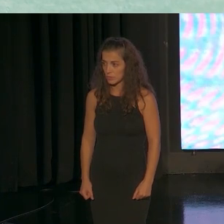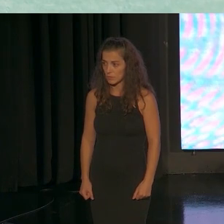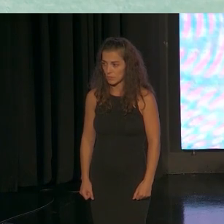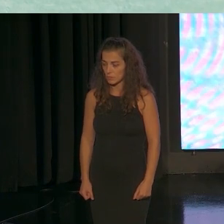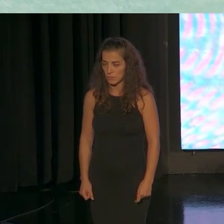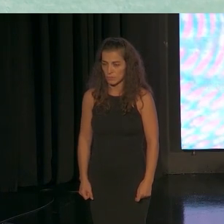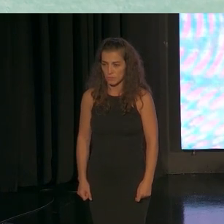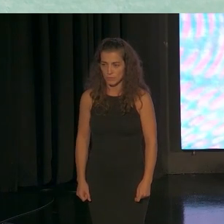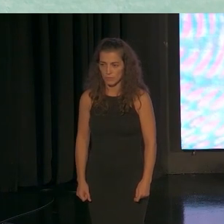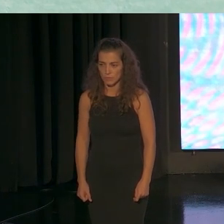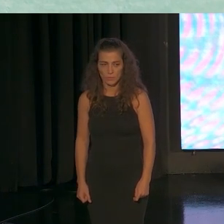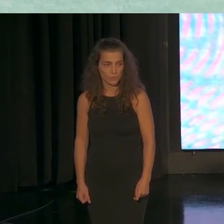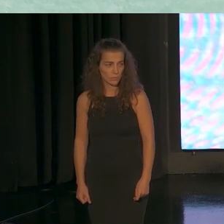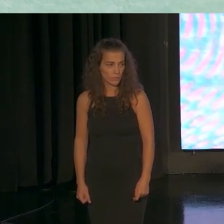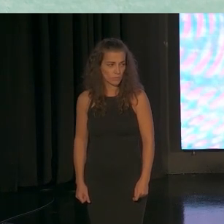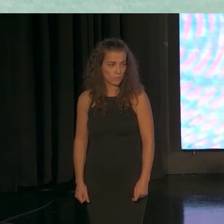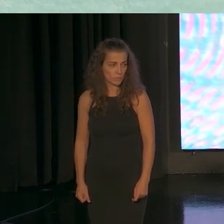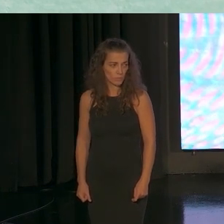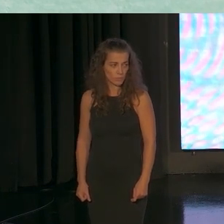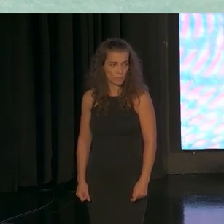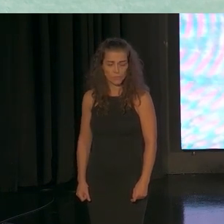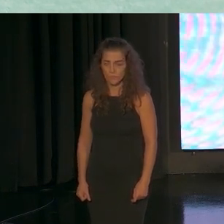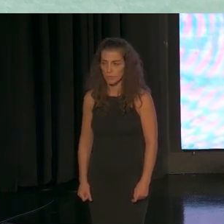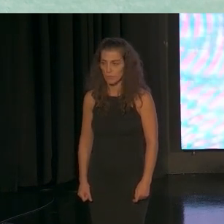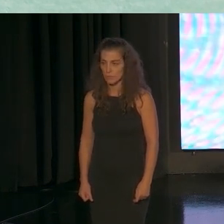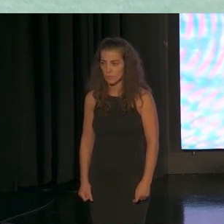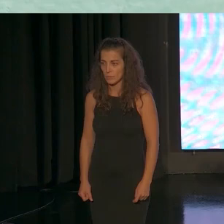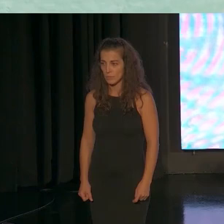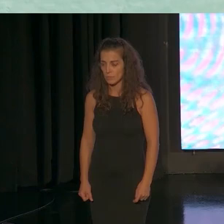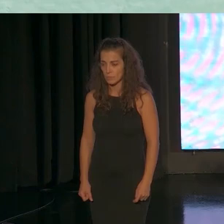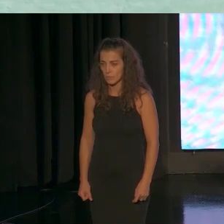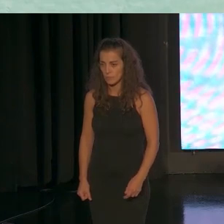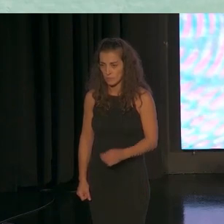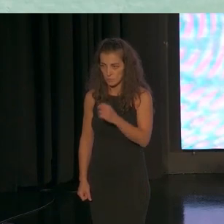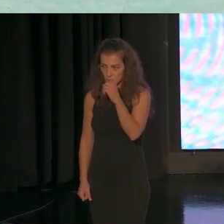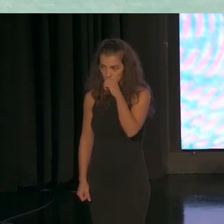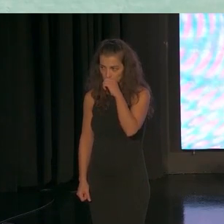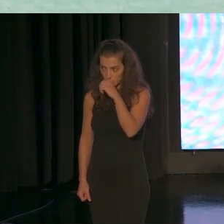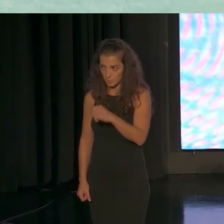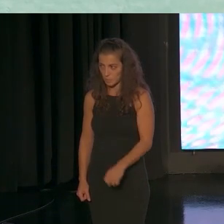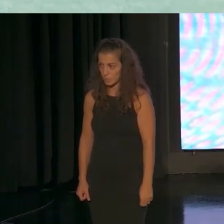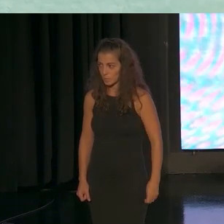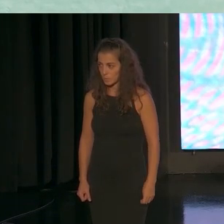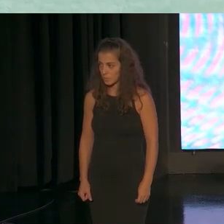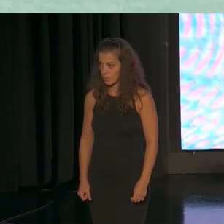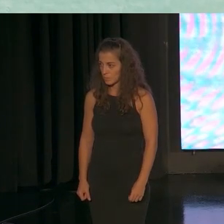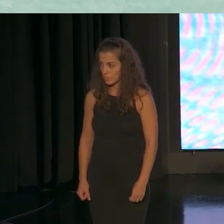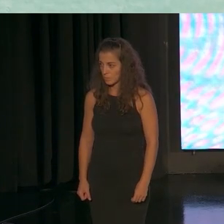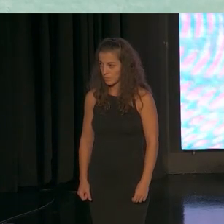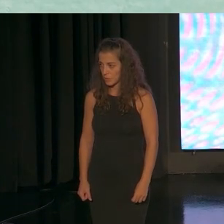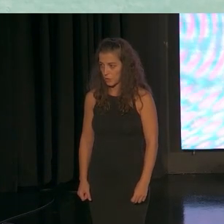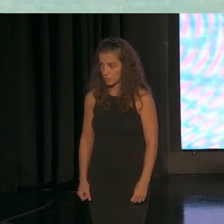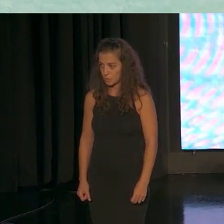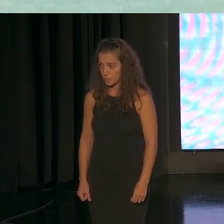y tiene 7 años va su comida favorita diría que son los yogures bebidos y los